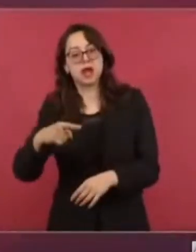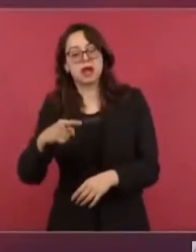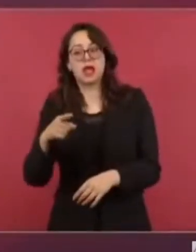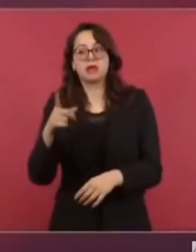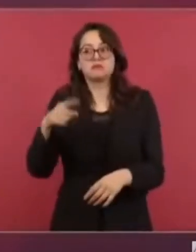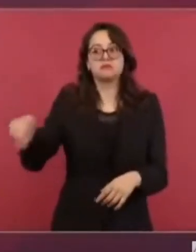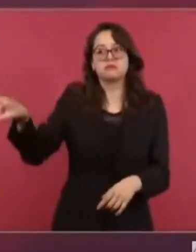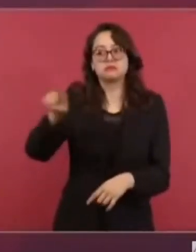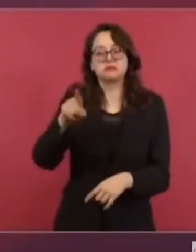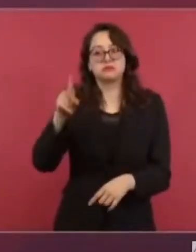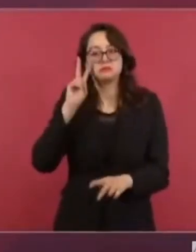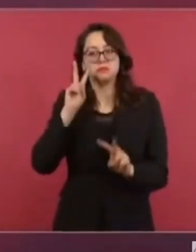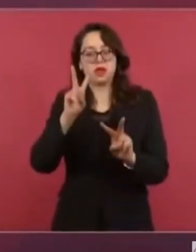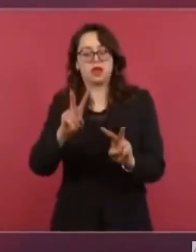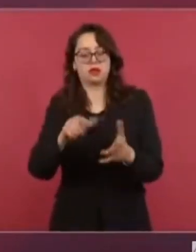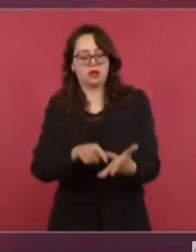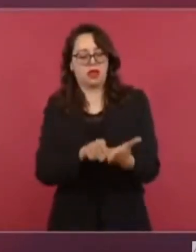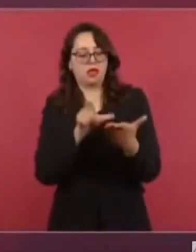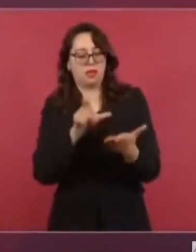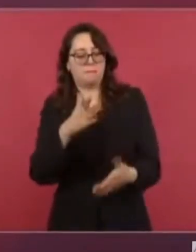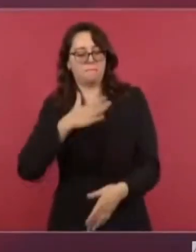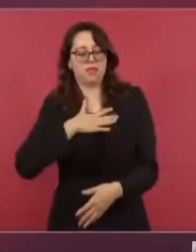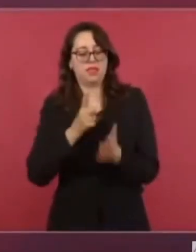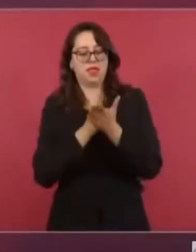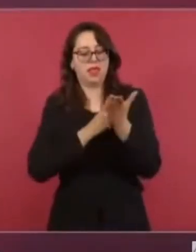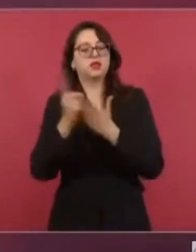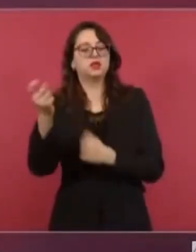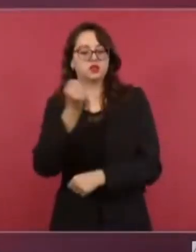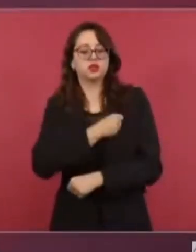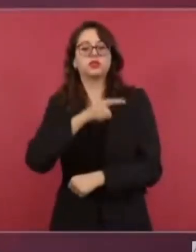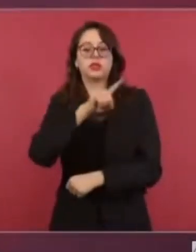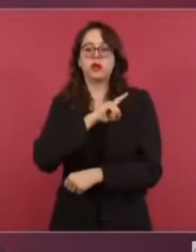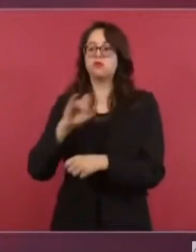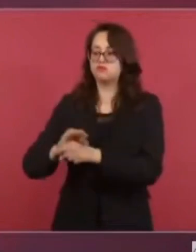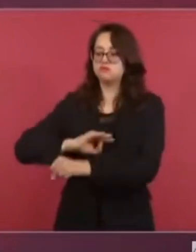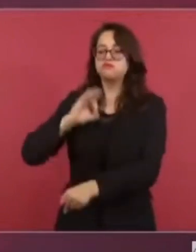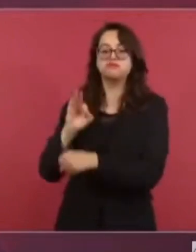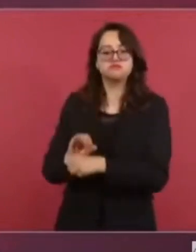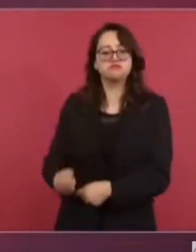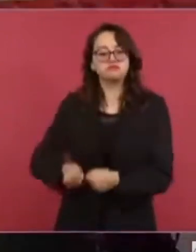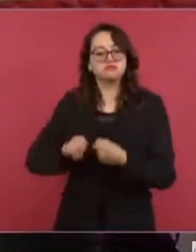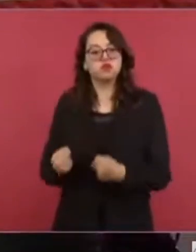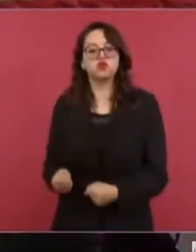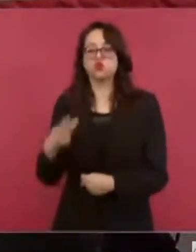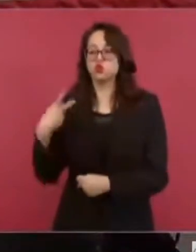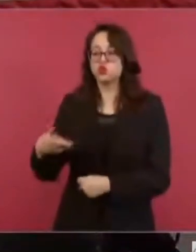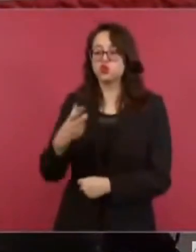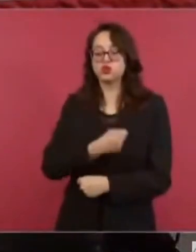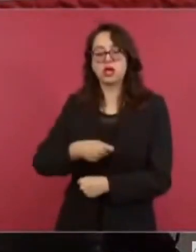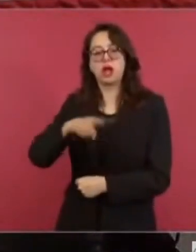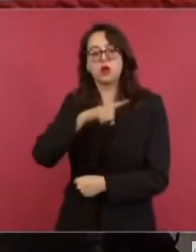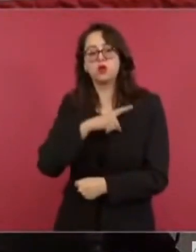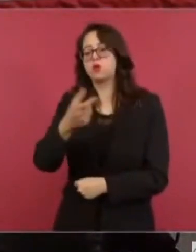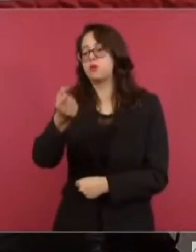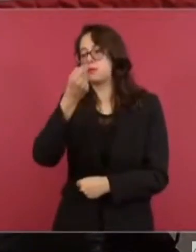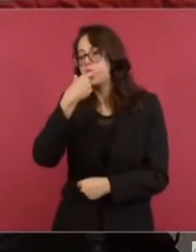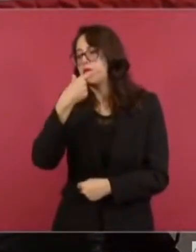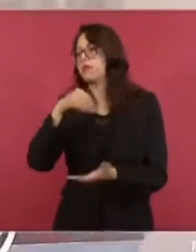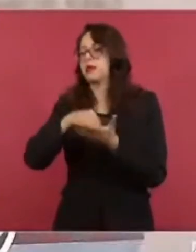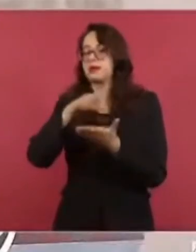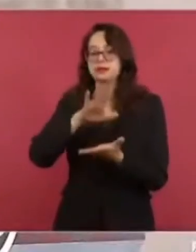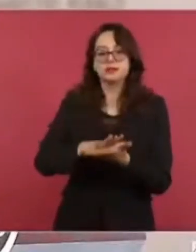cubre el derecho constitucional a la salud y en particular a la atención médica, medicamentos gratuitos,